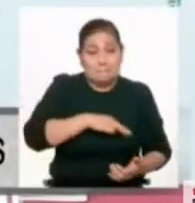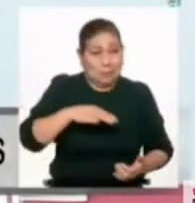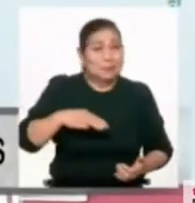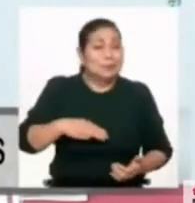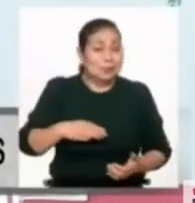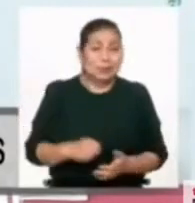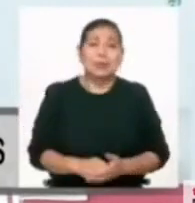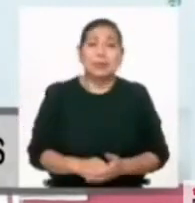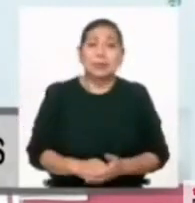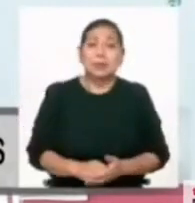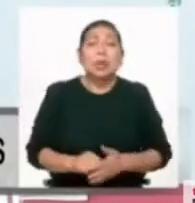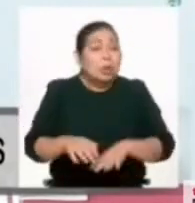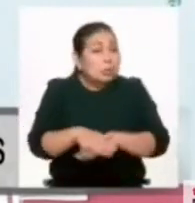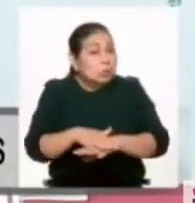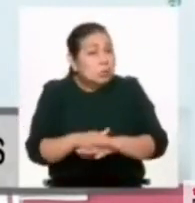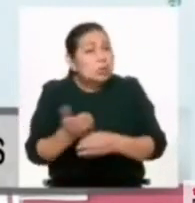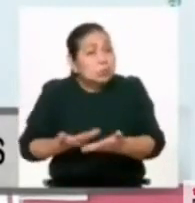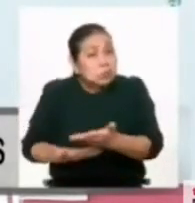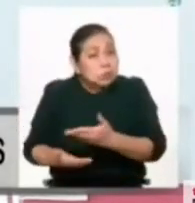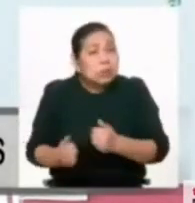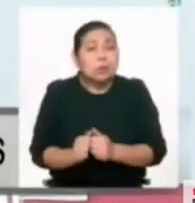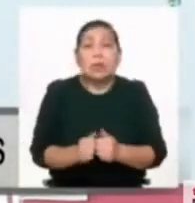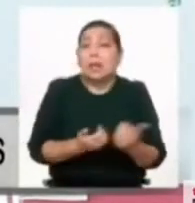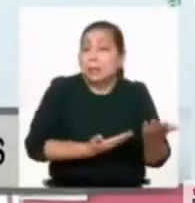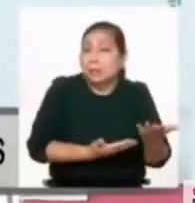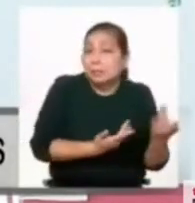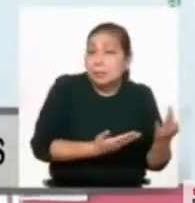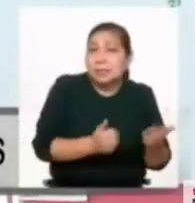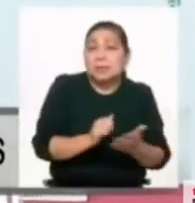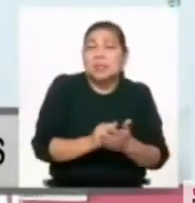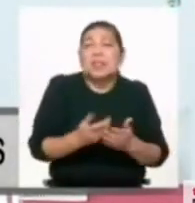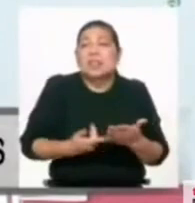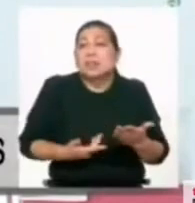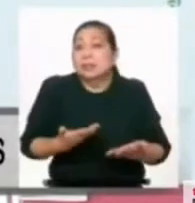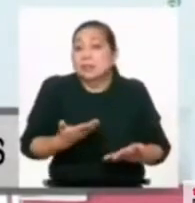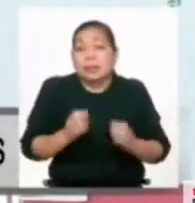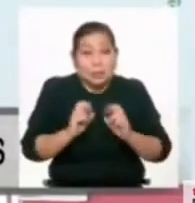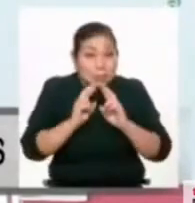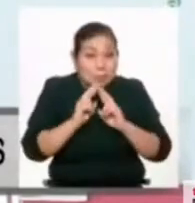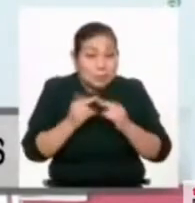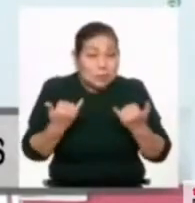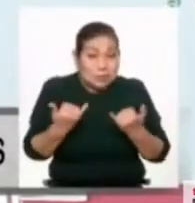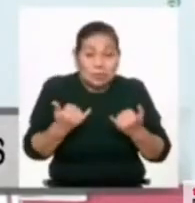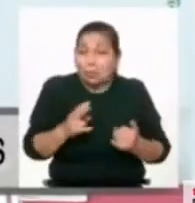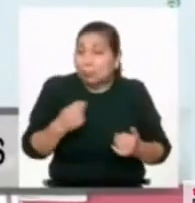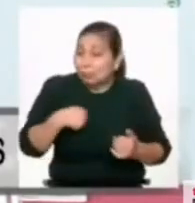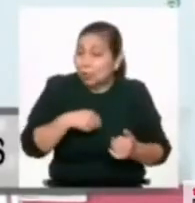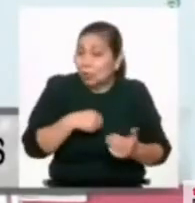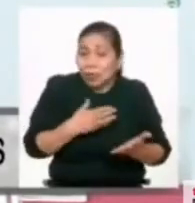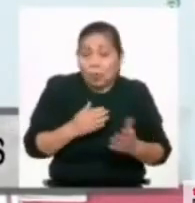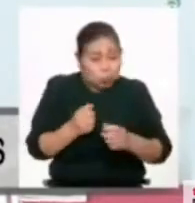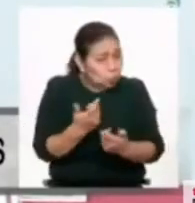2 ministros que están tratando con ellos. Esperemos a qué solución llegan. Si se resuelve eso,